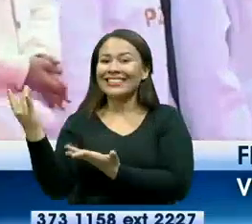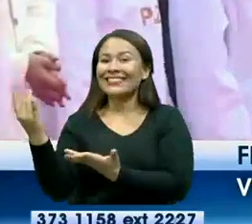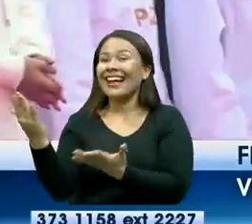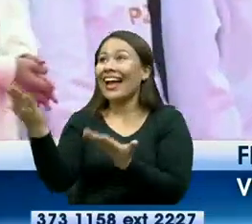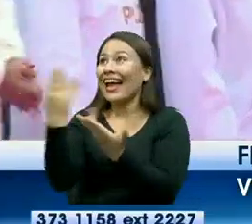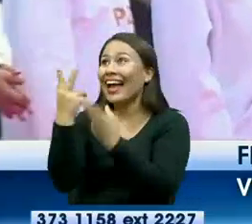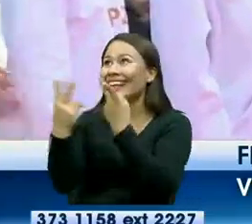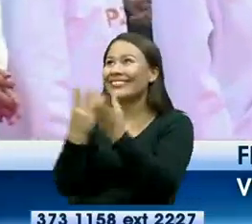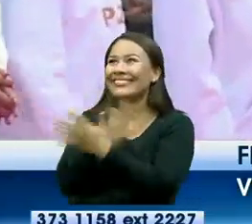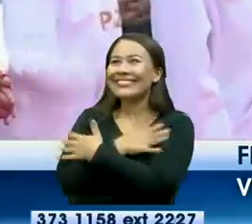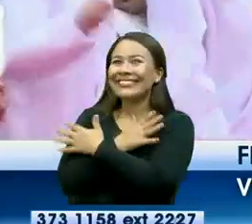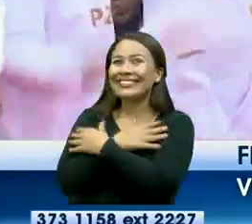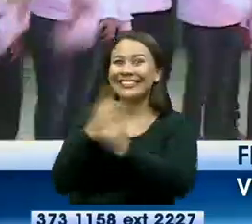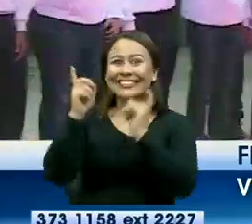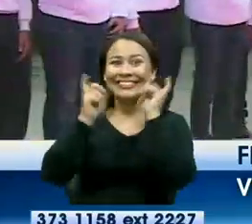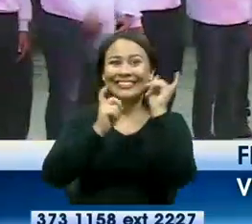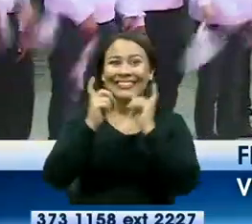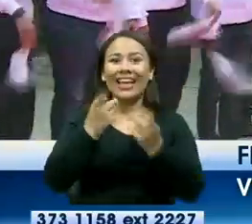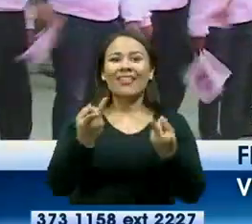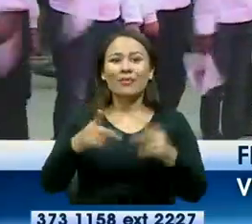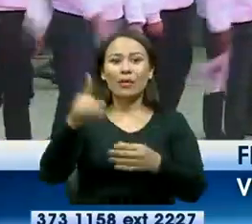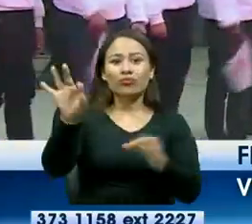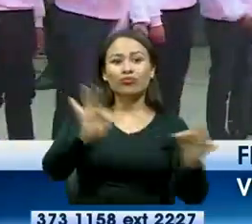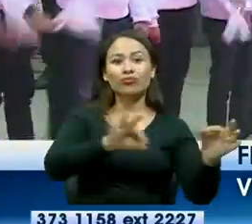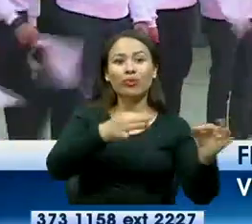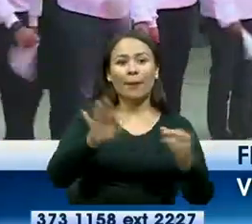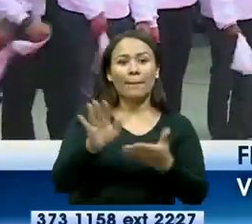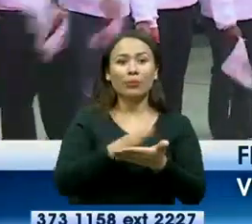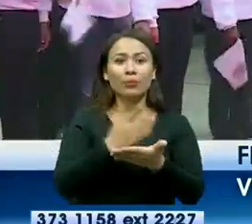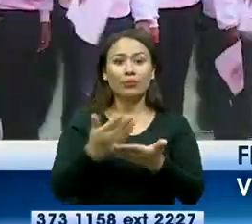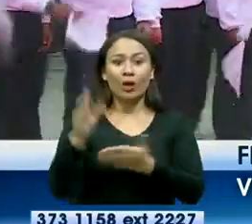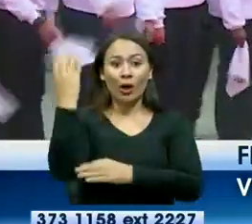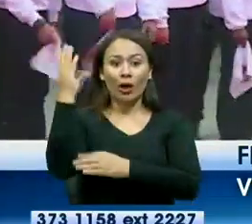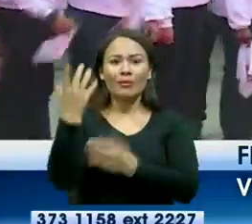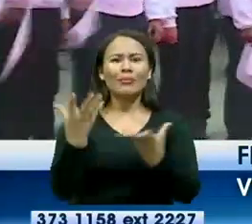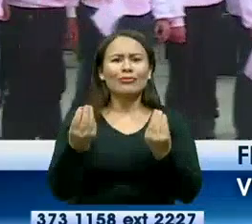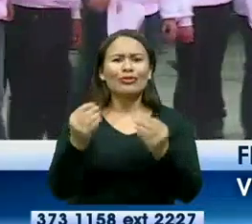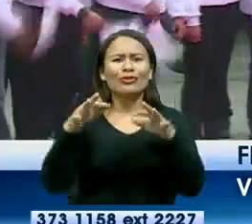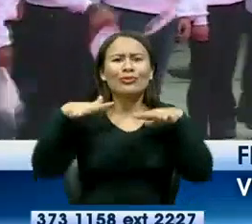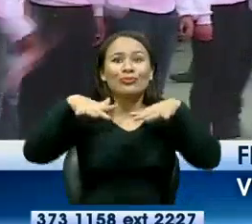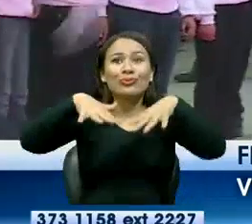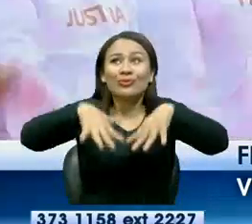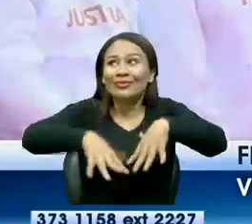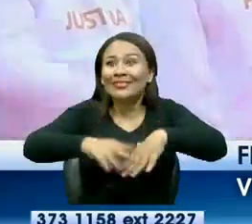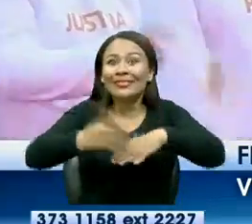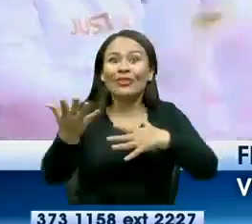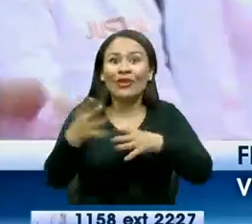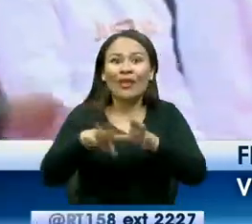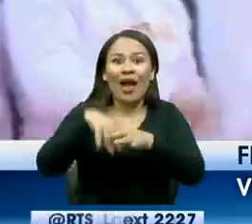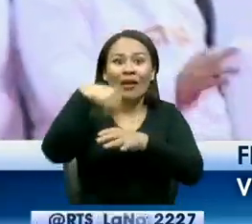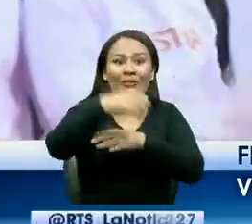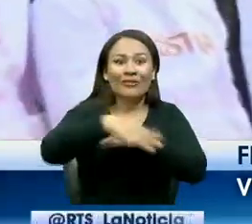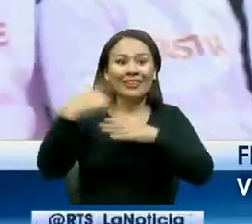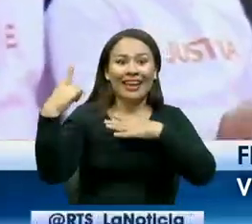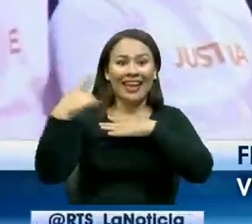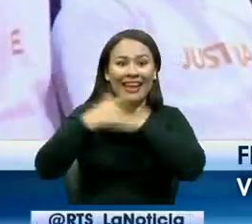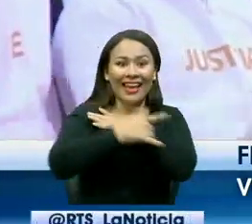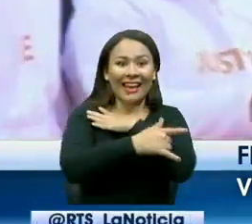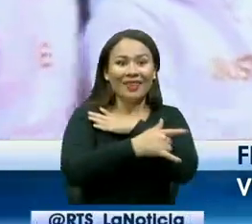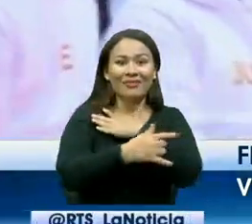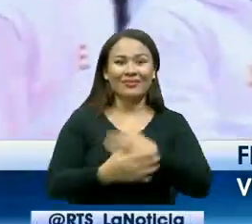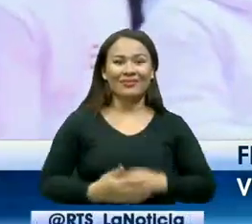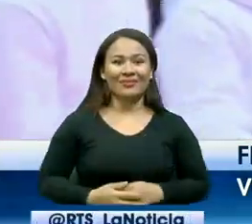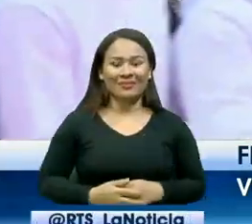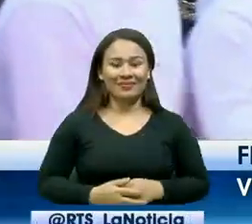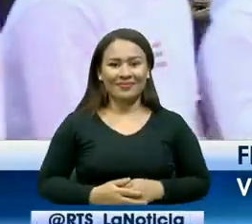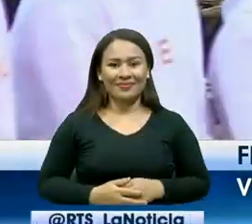paso, así como los integrantes de la Sinfónica de Colombia y los cientos de fieles que se apostaron en los alrededores del